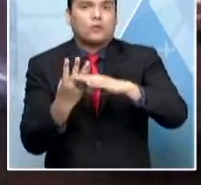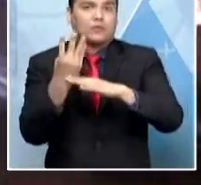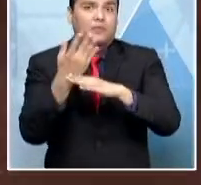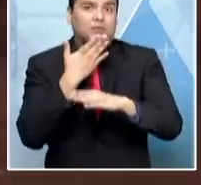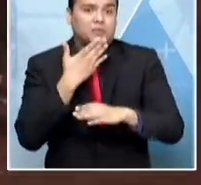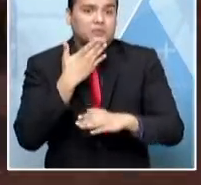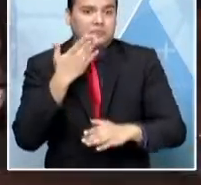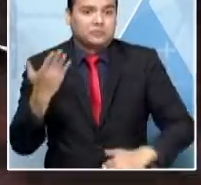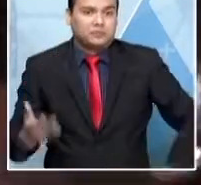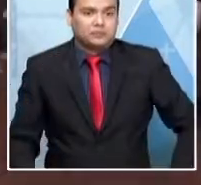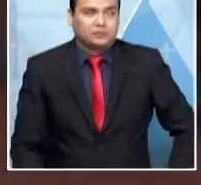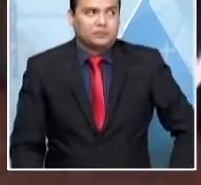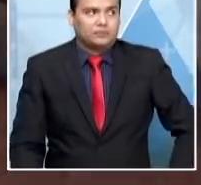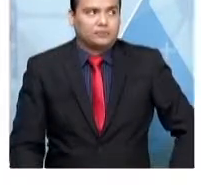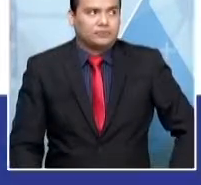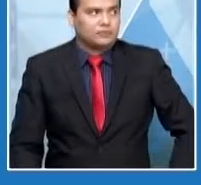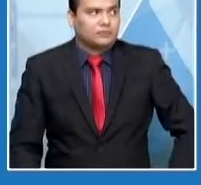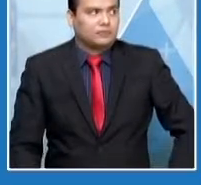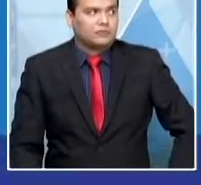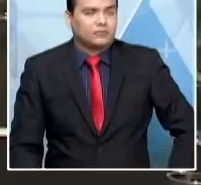mañana.